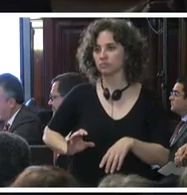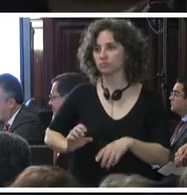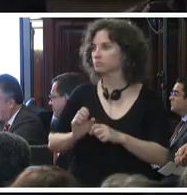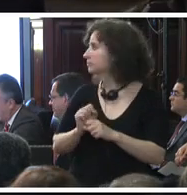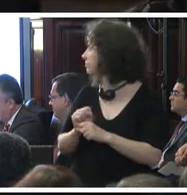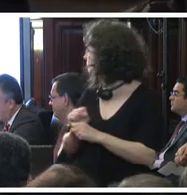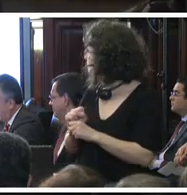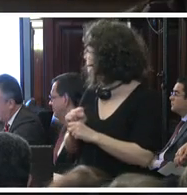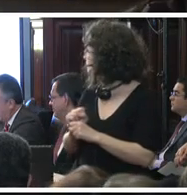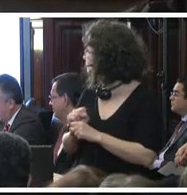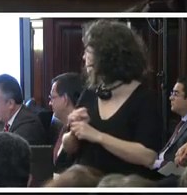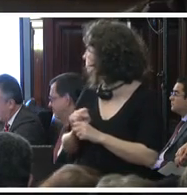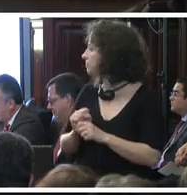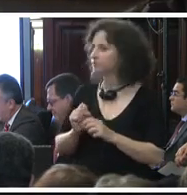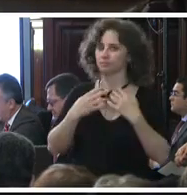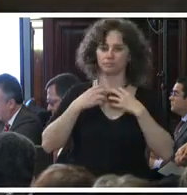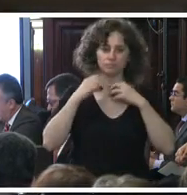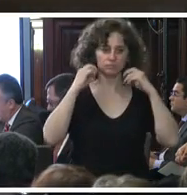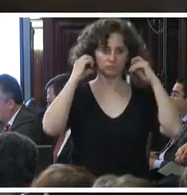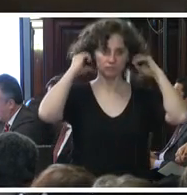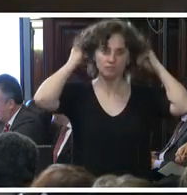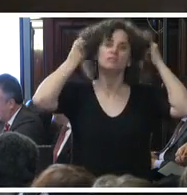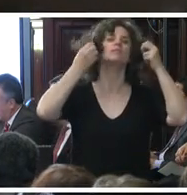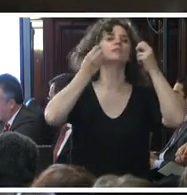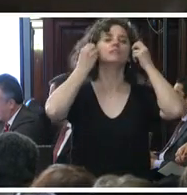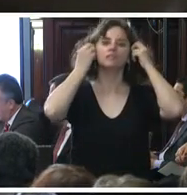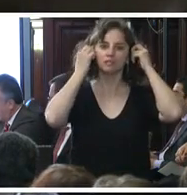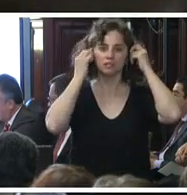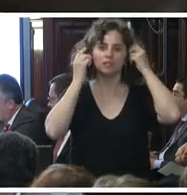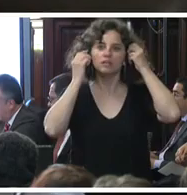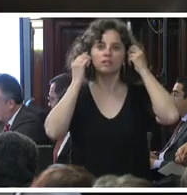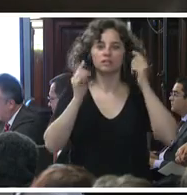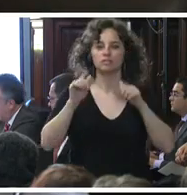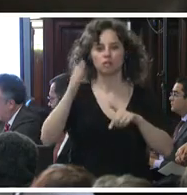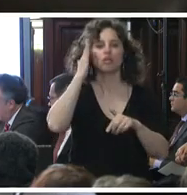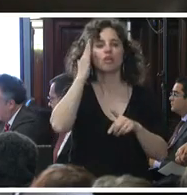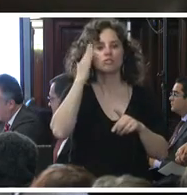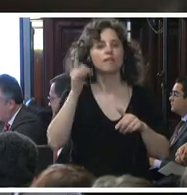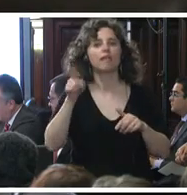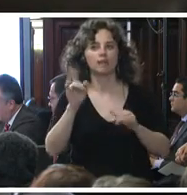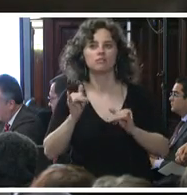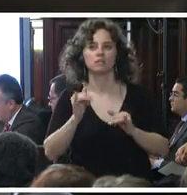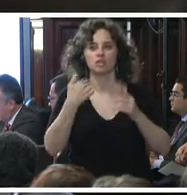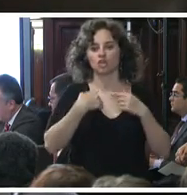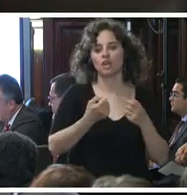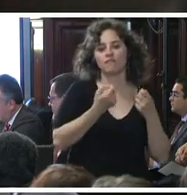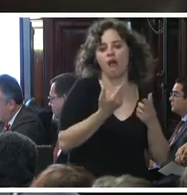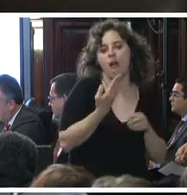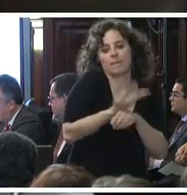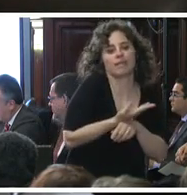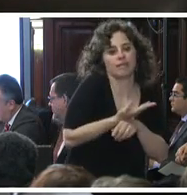listo en la conclusión web world touring y scripts